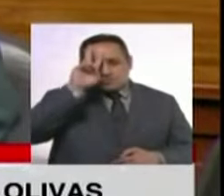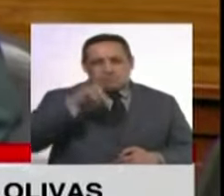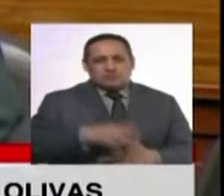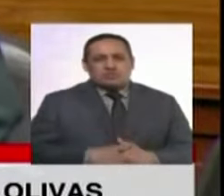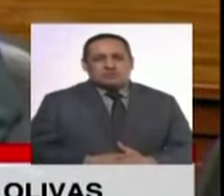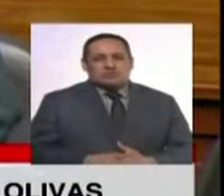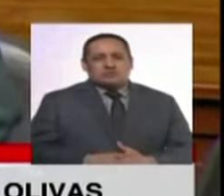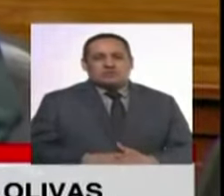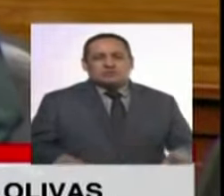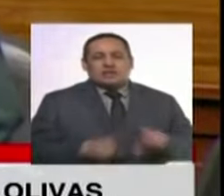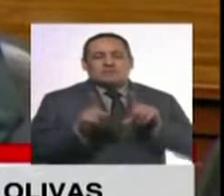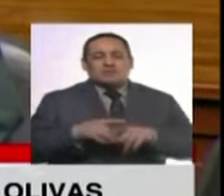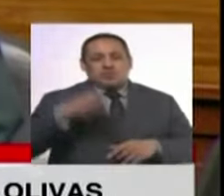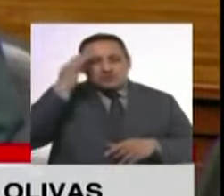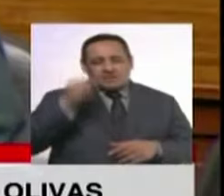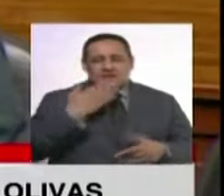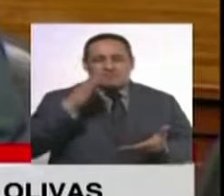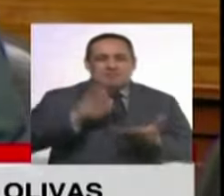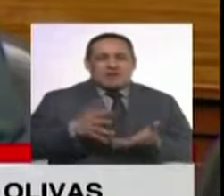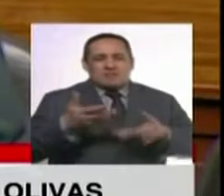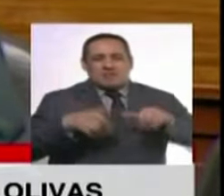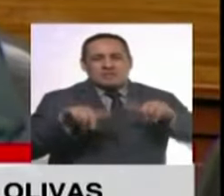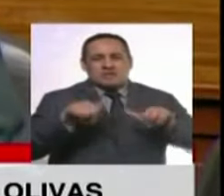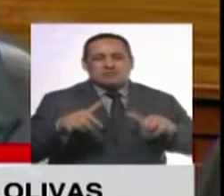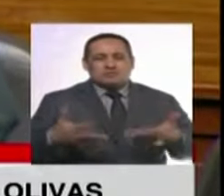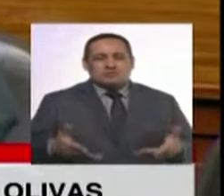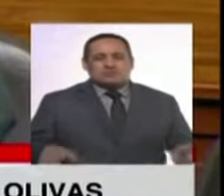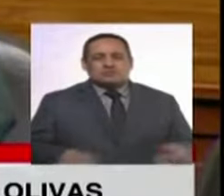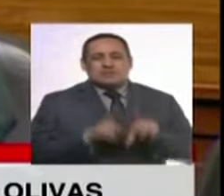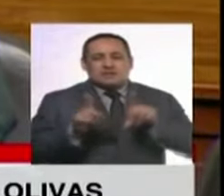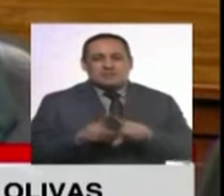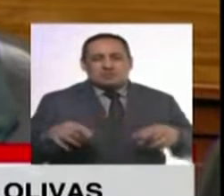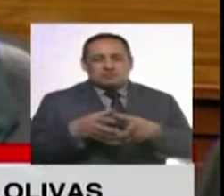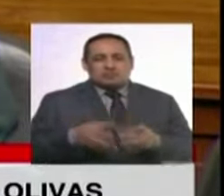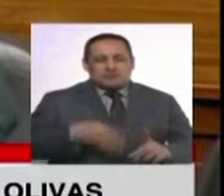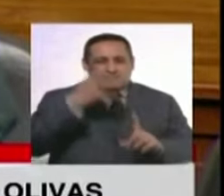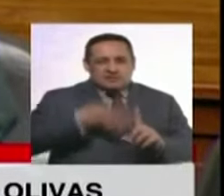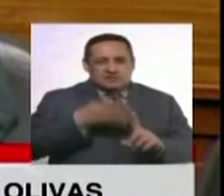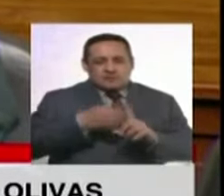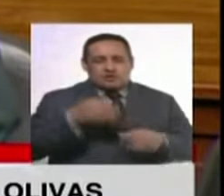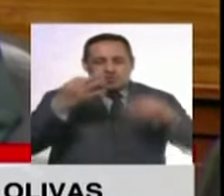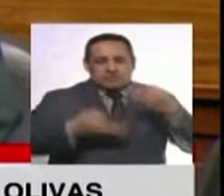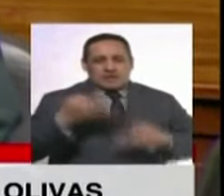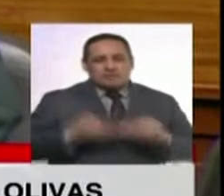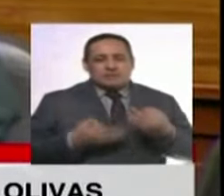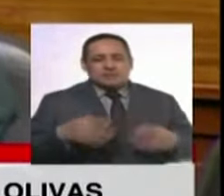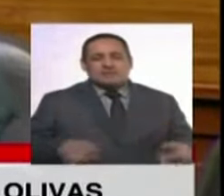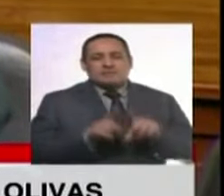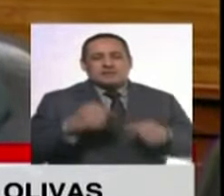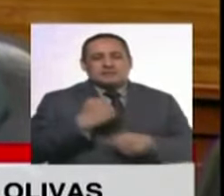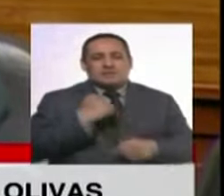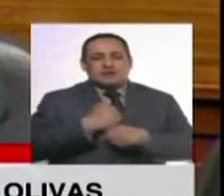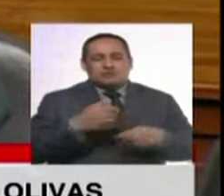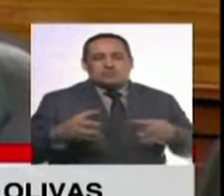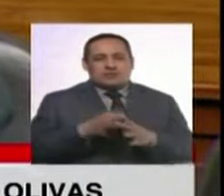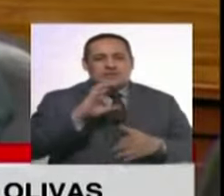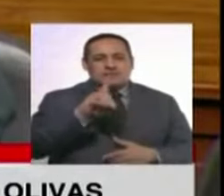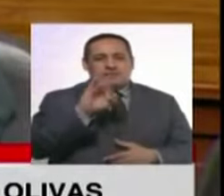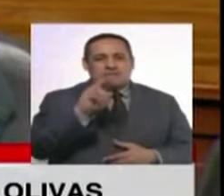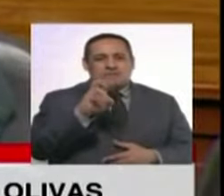por presuntos humanos manejos en un peritaje contable realizado por la